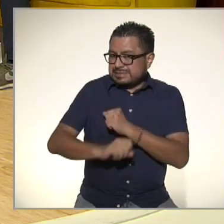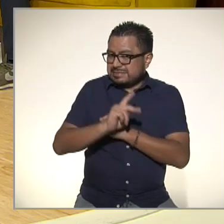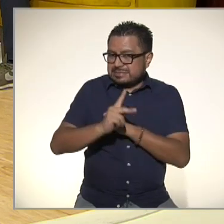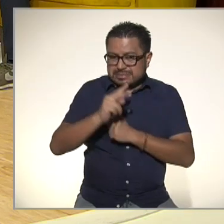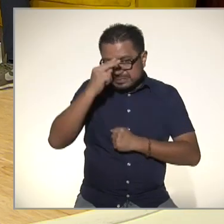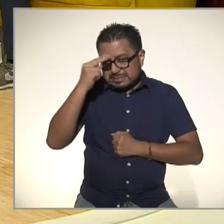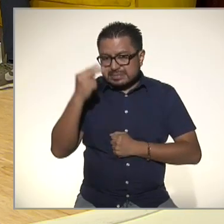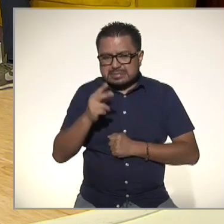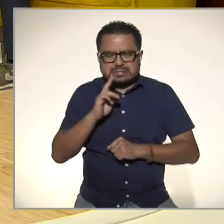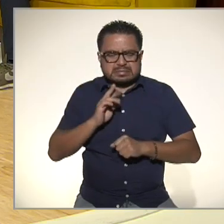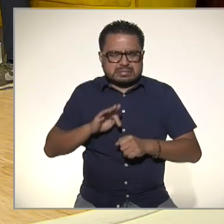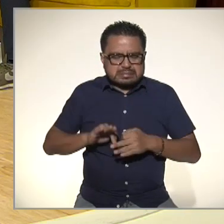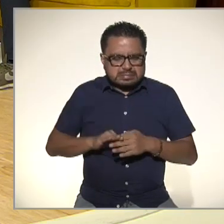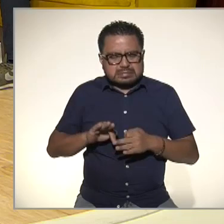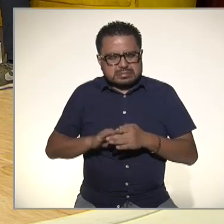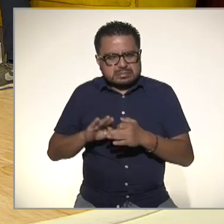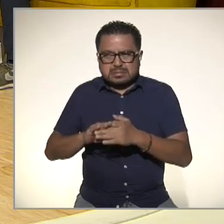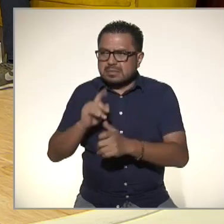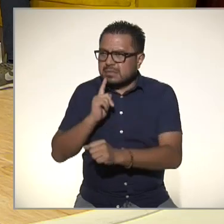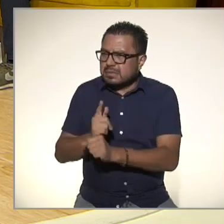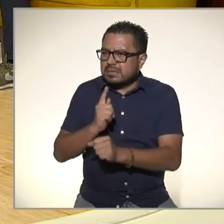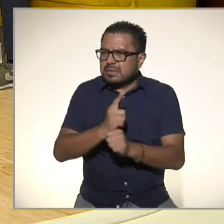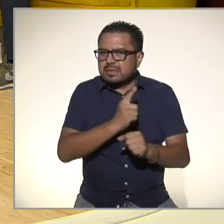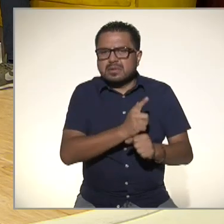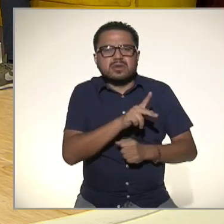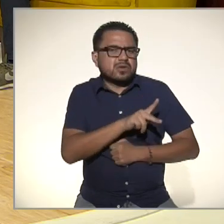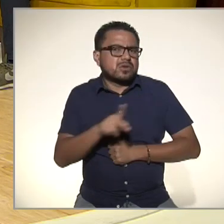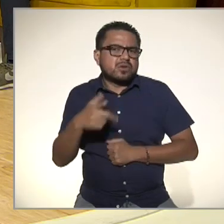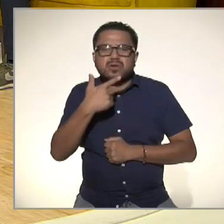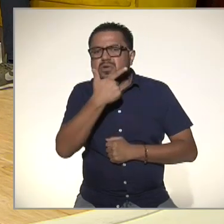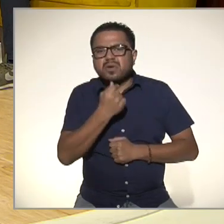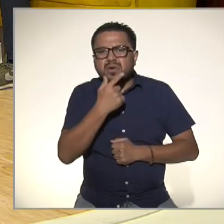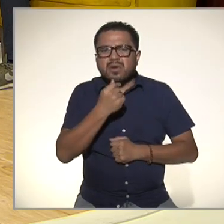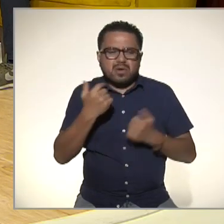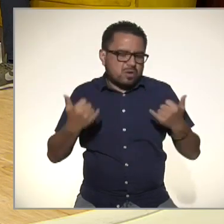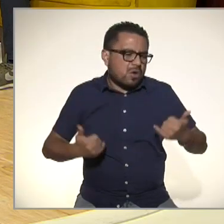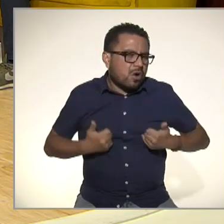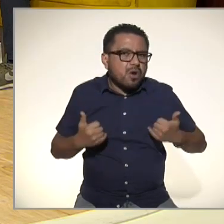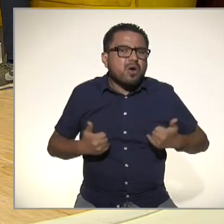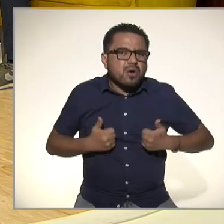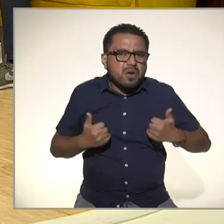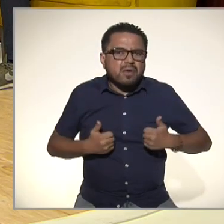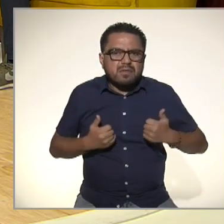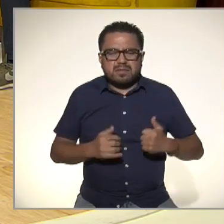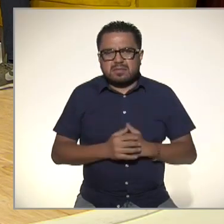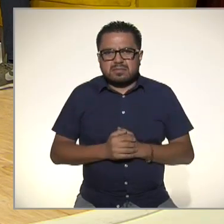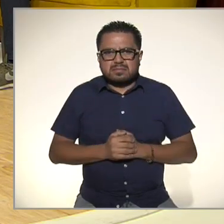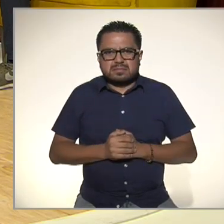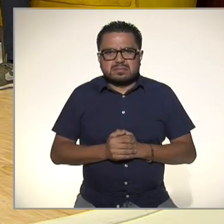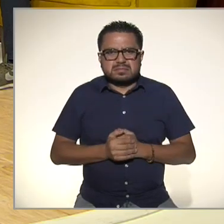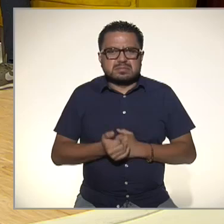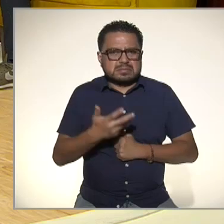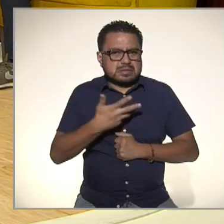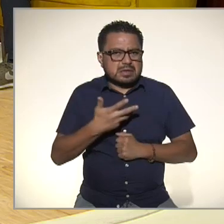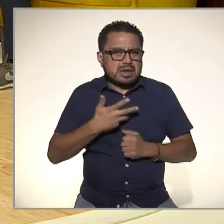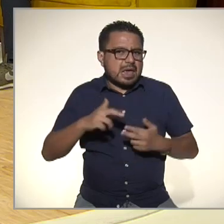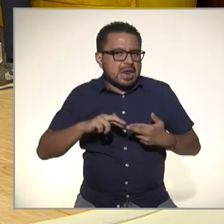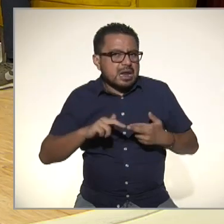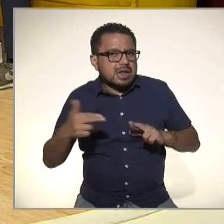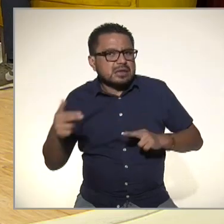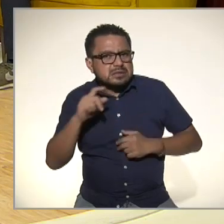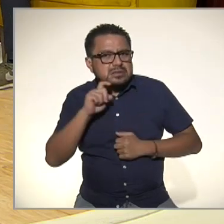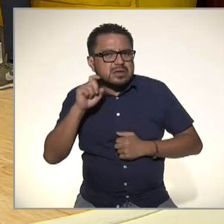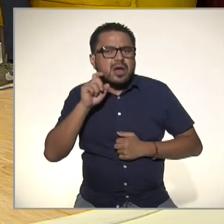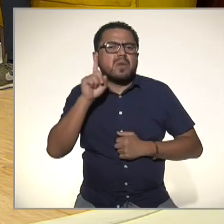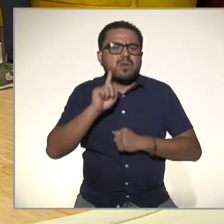visto, que se repite constantemente, que los hombres, sobre todo en gente joven, tienen una relación sexual, la mujer